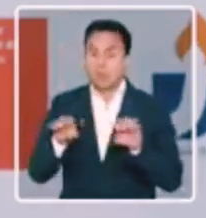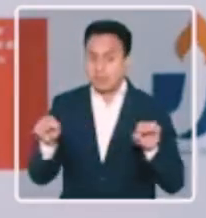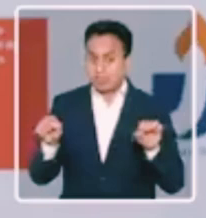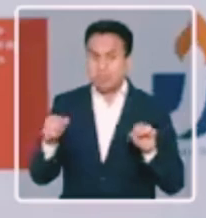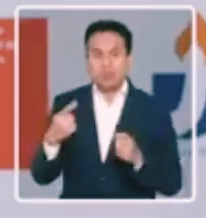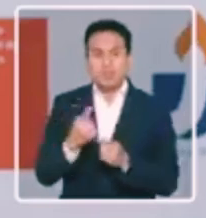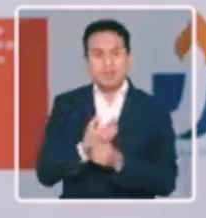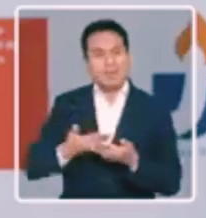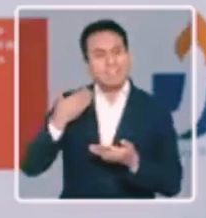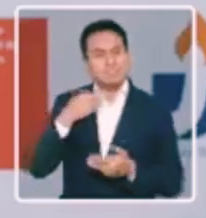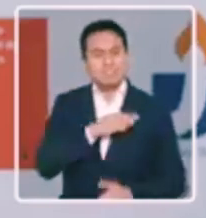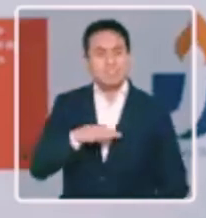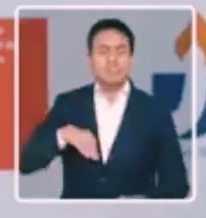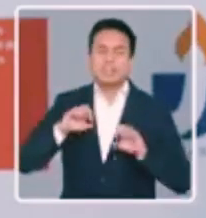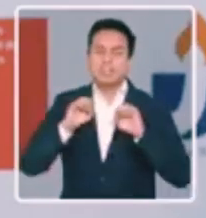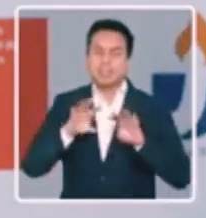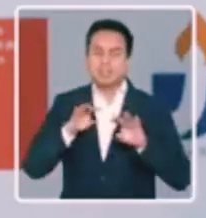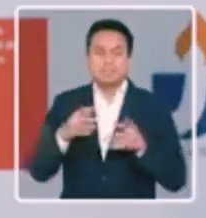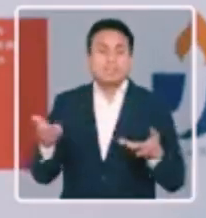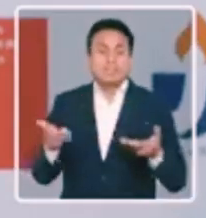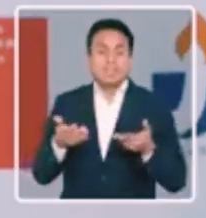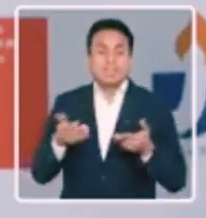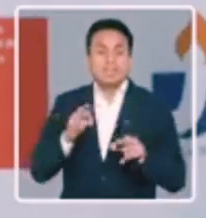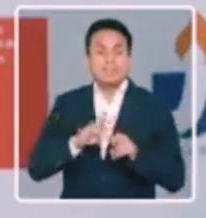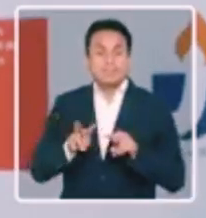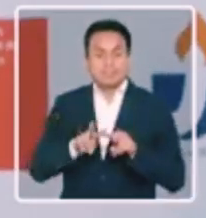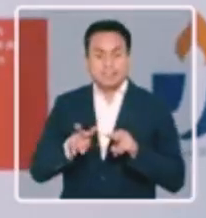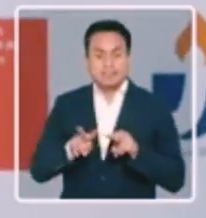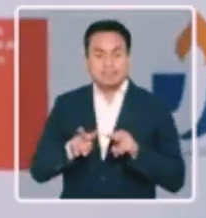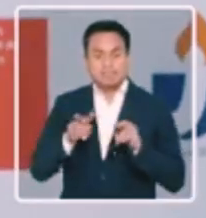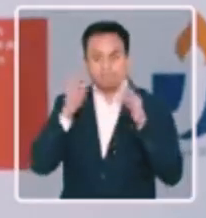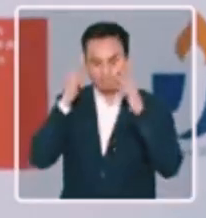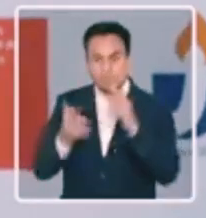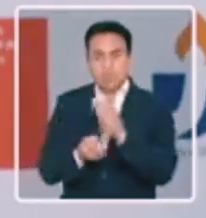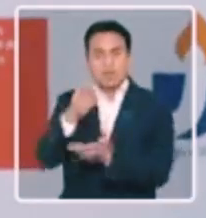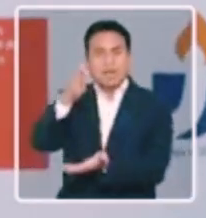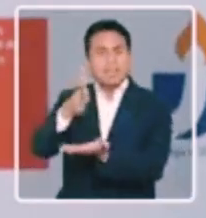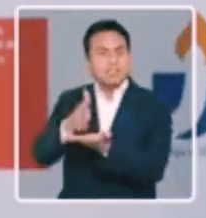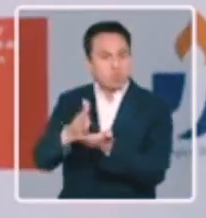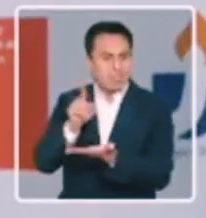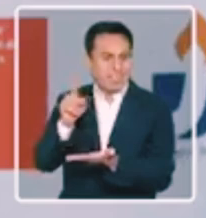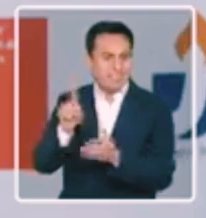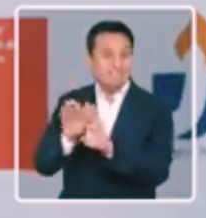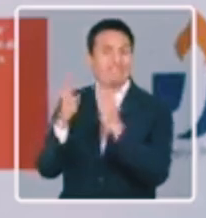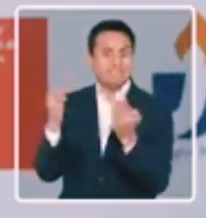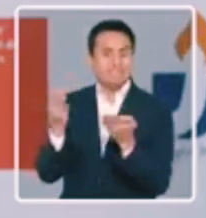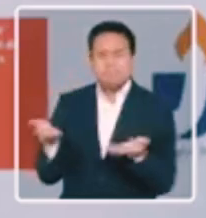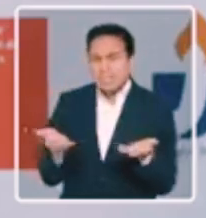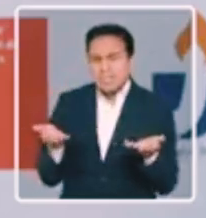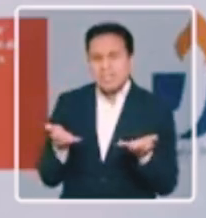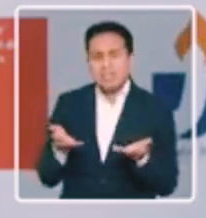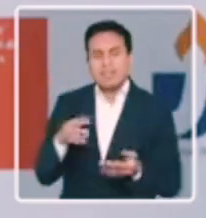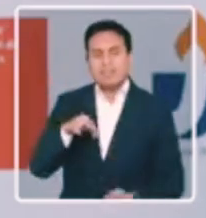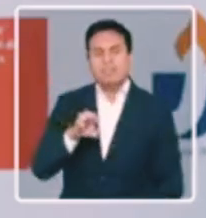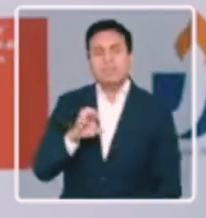habíamos conversado antes con el ministro de educación a que nos vamos a poner con una nueva escuela para para